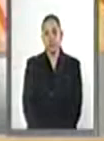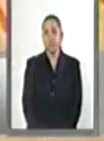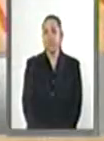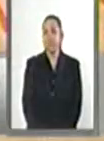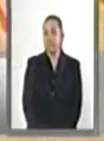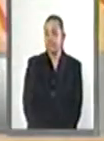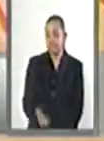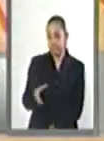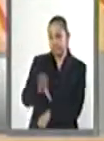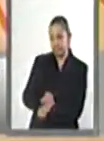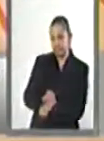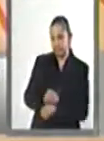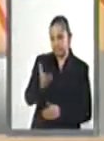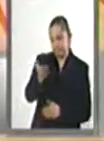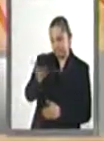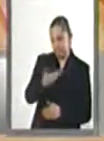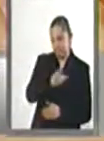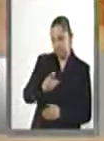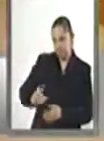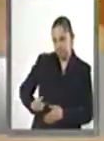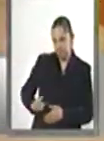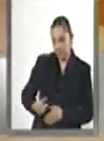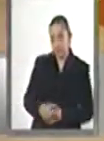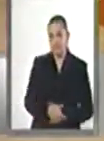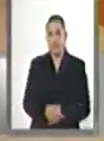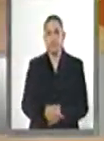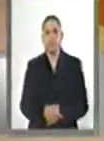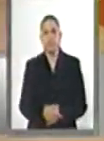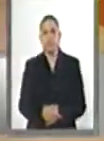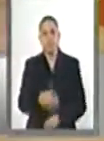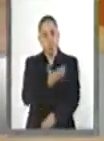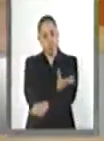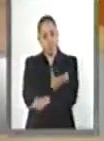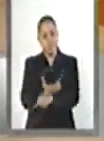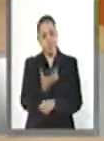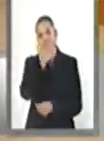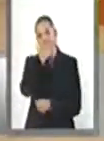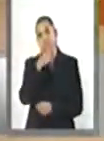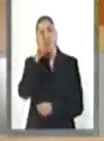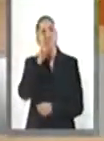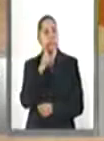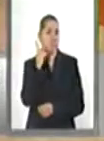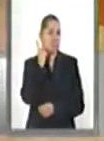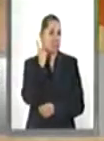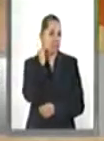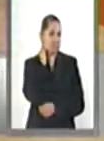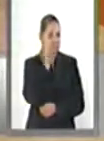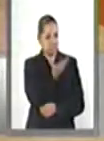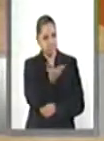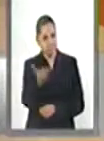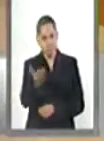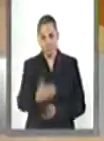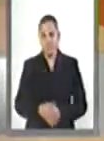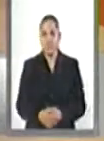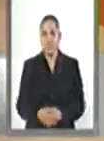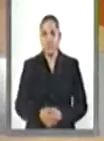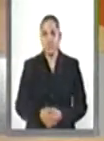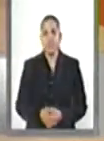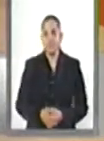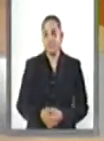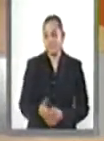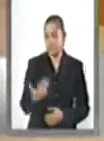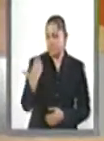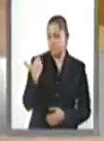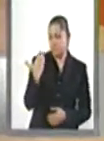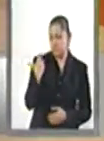Con el permiso de la presidencia, compañeras y compañeros legisladores, el más reciente incidente de robo